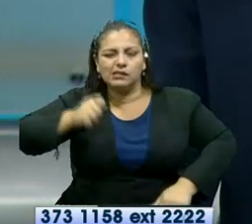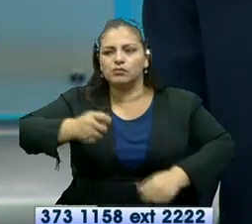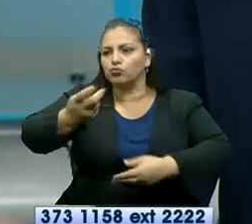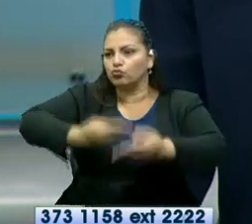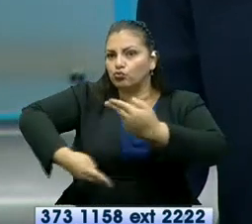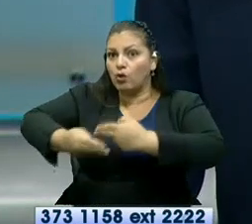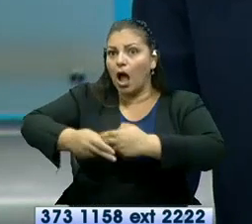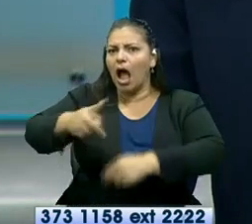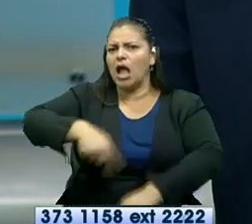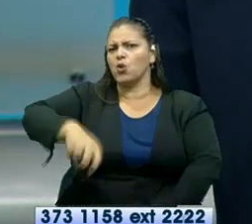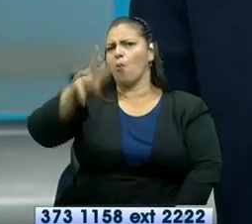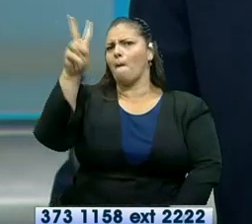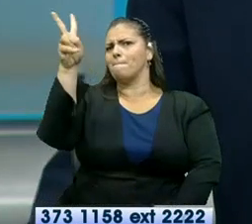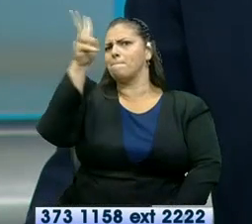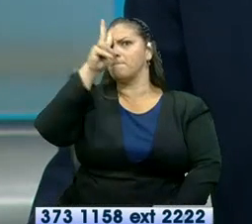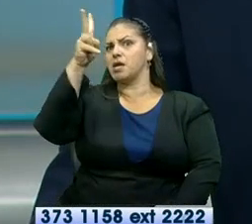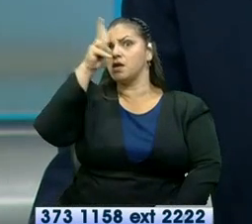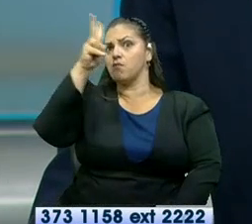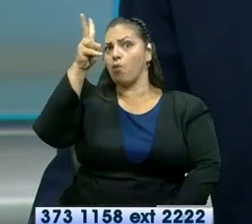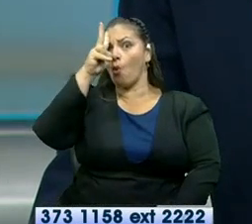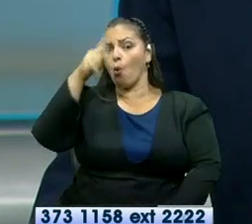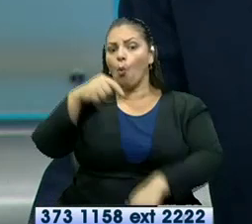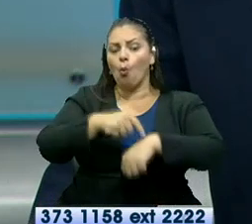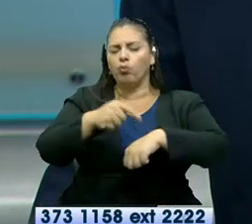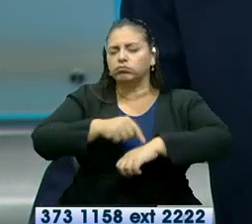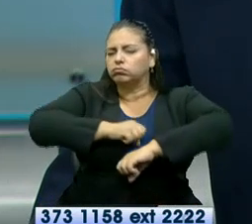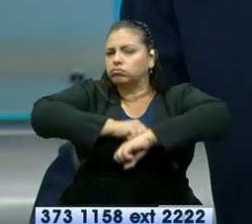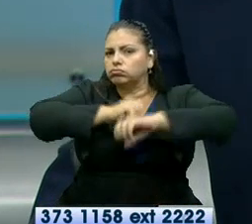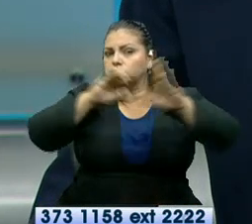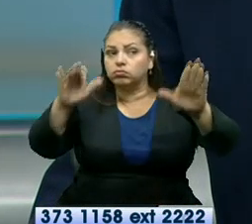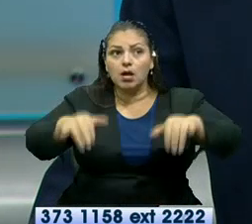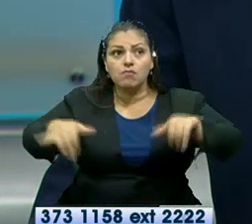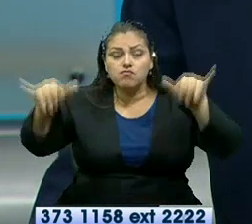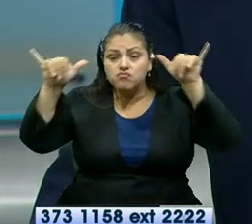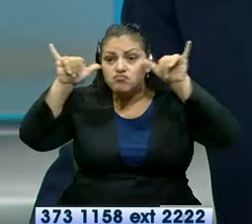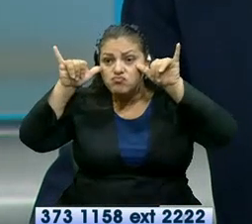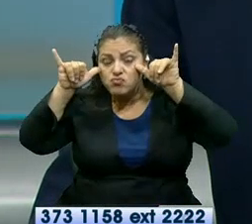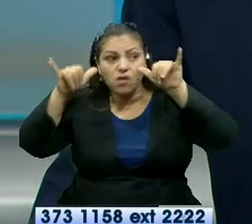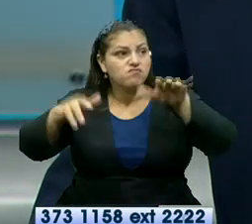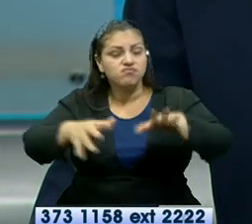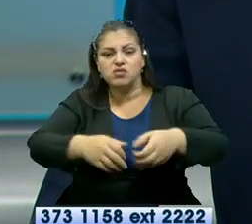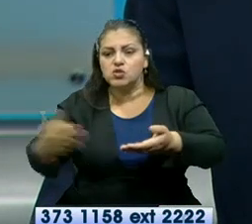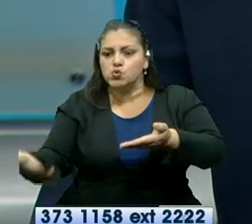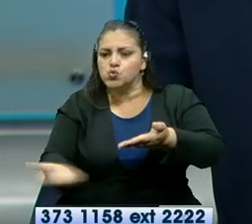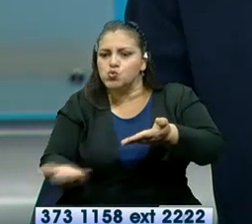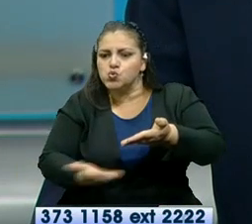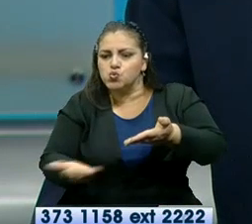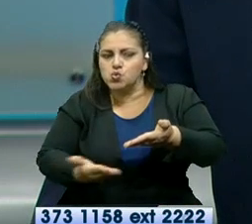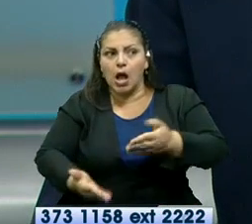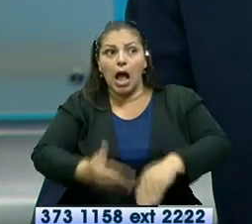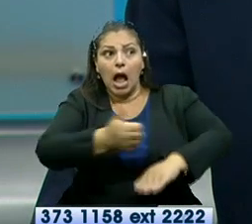evitar los controles. El operativo fue realizado por la Intendencia de Policía y Agrocalidad.